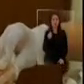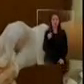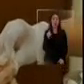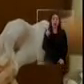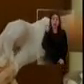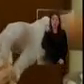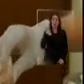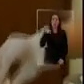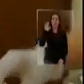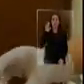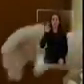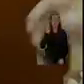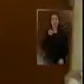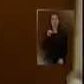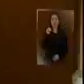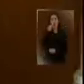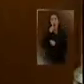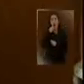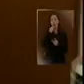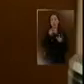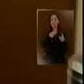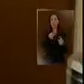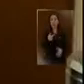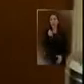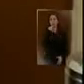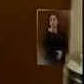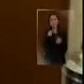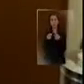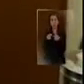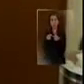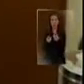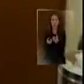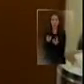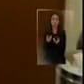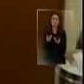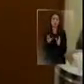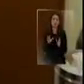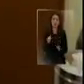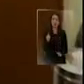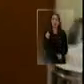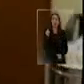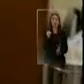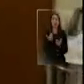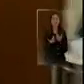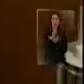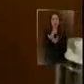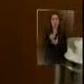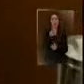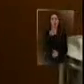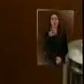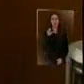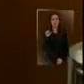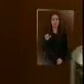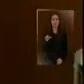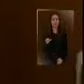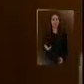bajo que ayer, pues. Que ayer después de comerse la sopa y piña. Sí, pero ayer en la mañana tenía